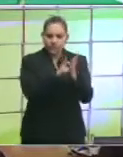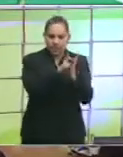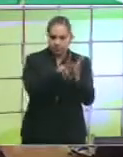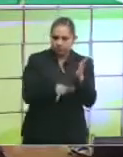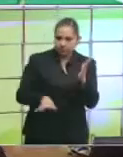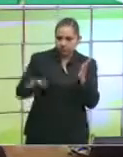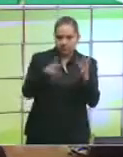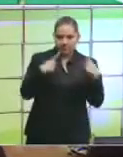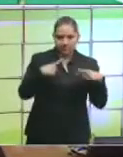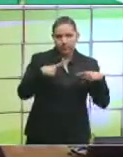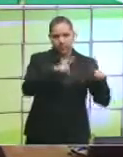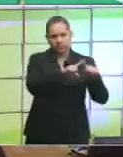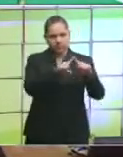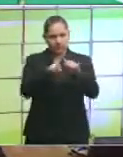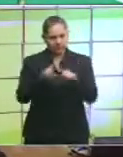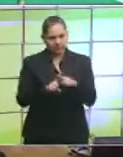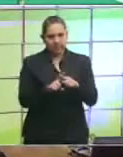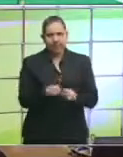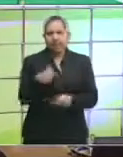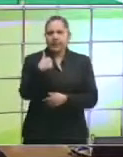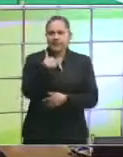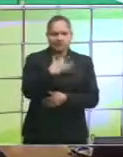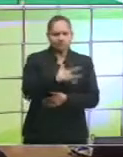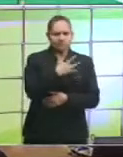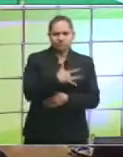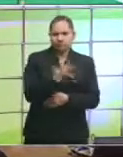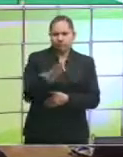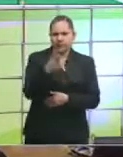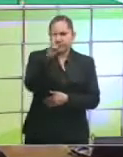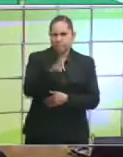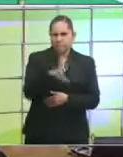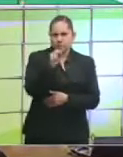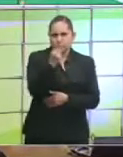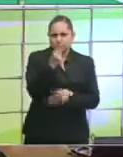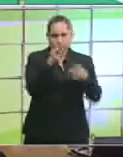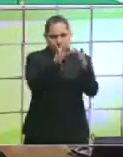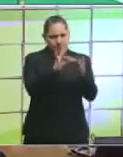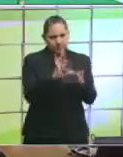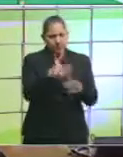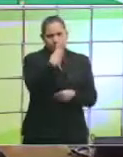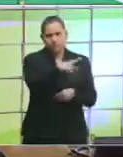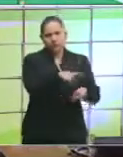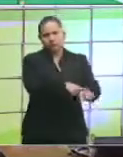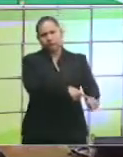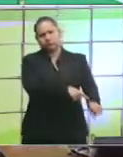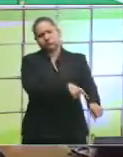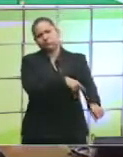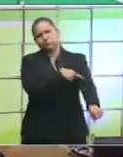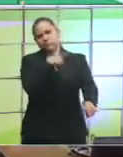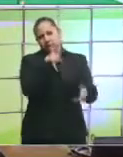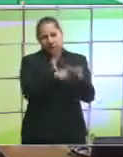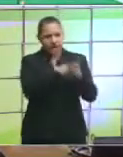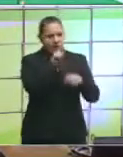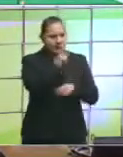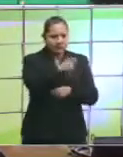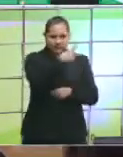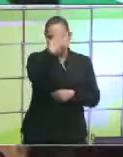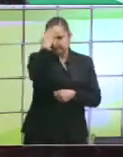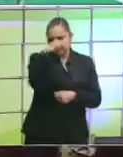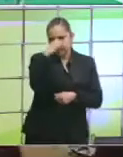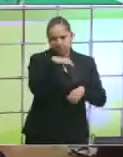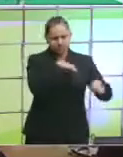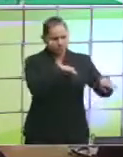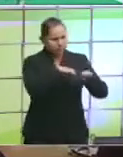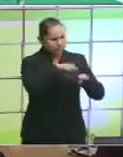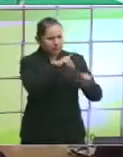no veo mucho sentido mencionar su plata su amplia trayectoria profesional y académica del doctor cocido porque creo